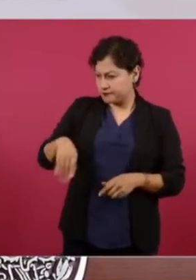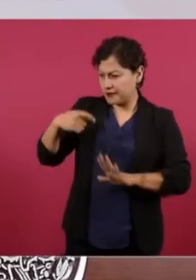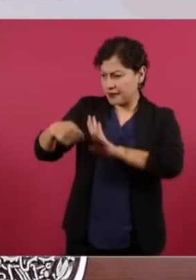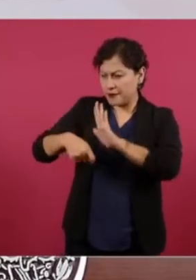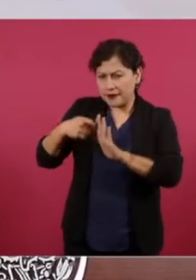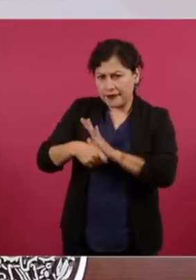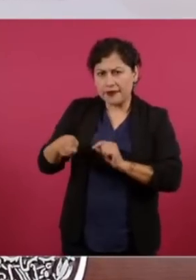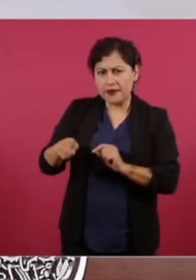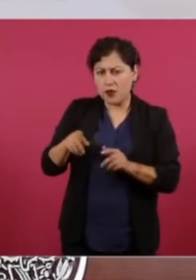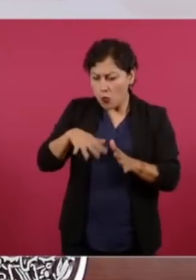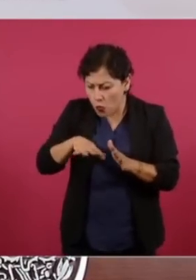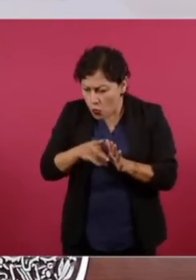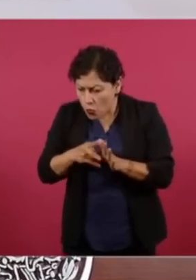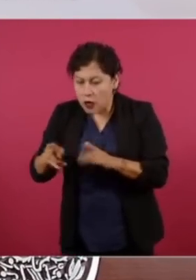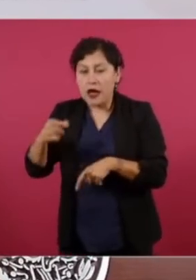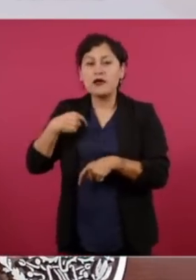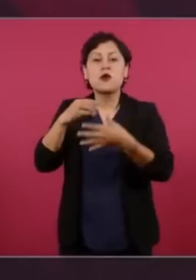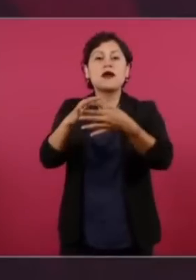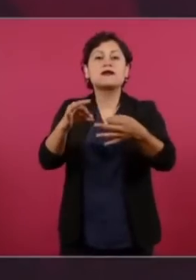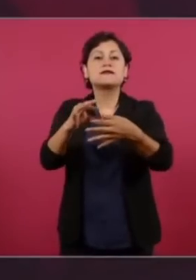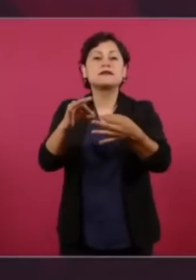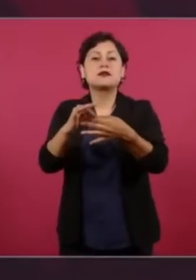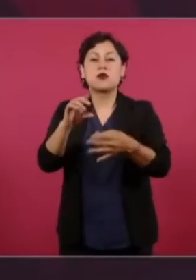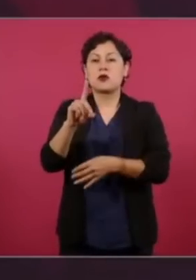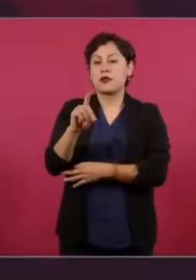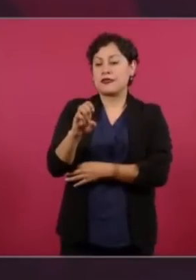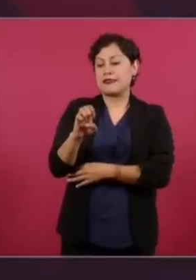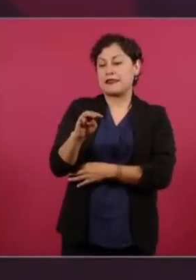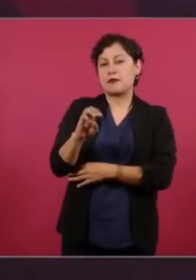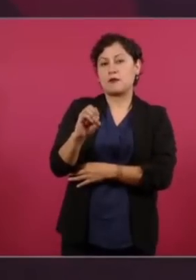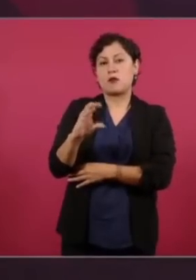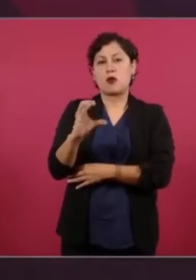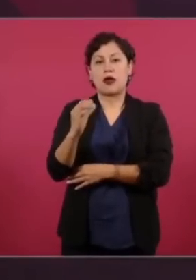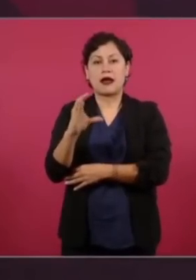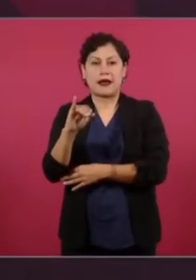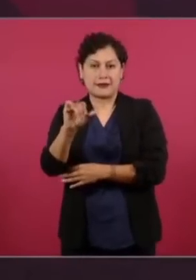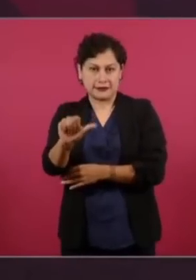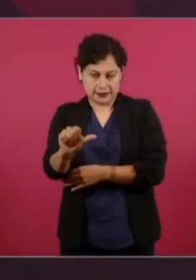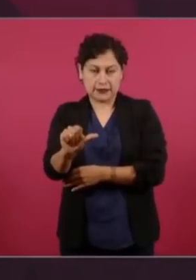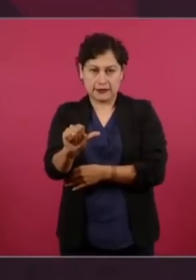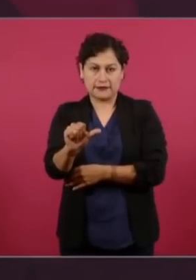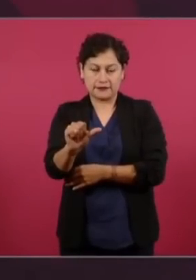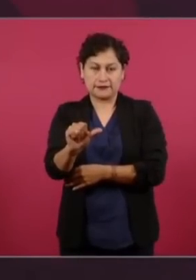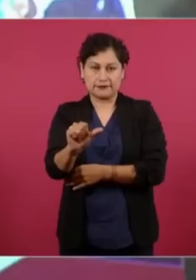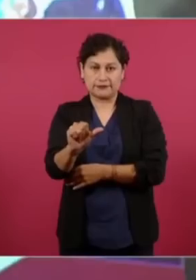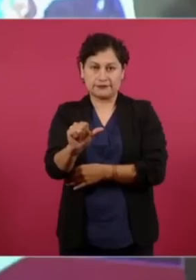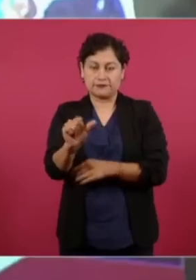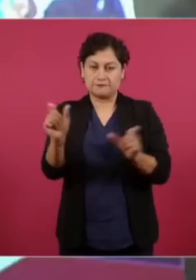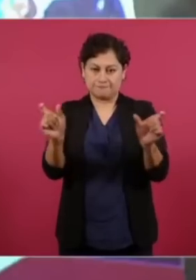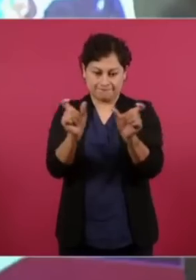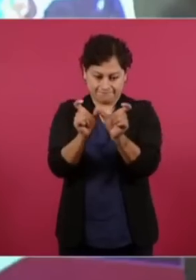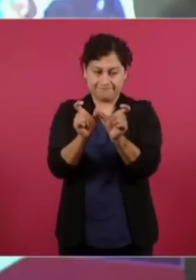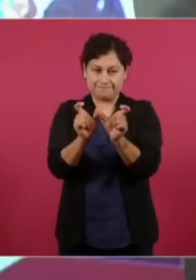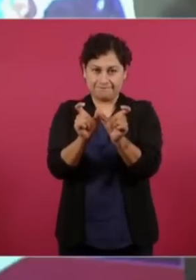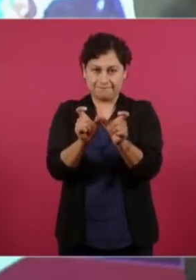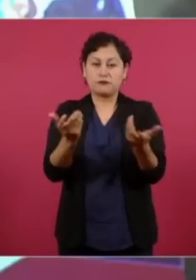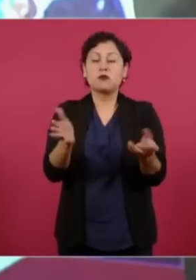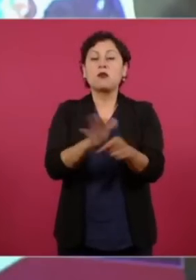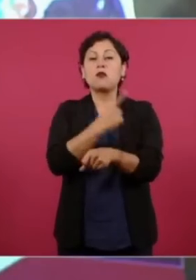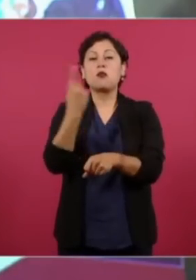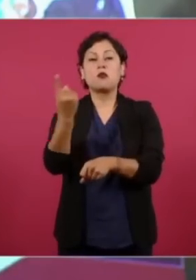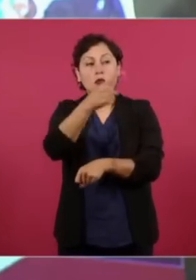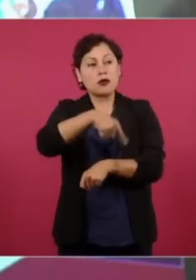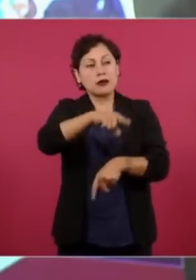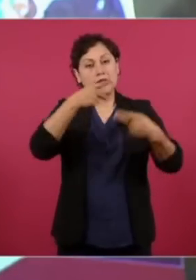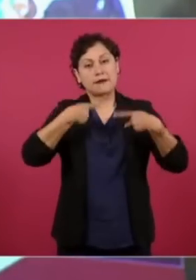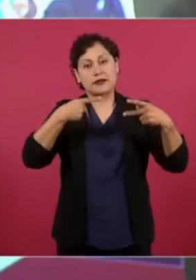Ya salió Ricardo Monreal, hay que recordar, a decir que no van a acatar esa resolución porque es inaudito lo que